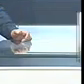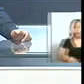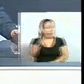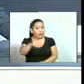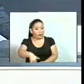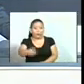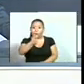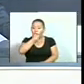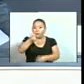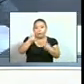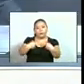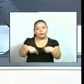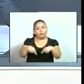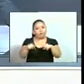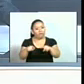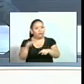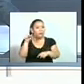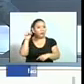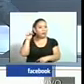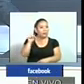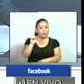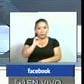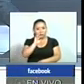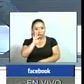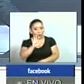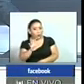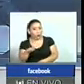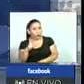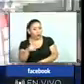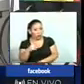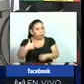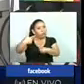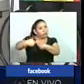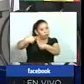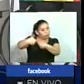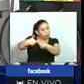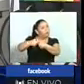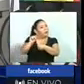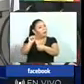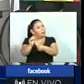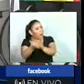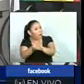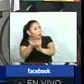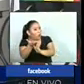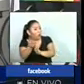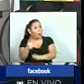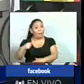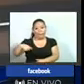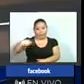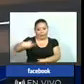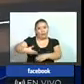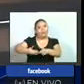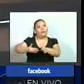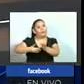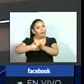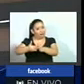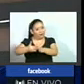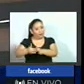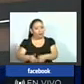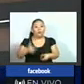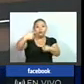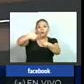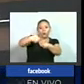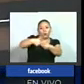Continuamos con más información. Les contamos, leves alzas en los precios de los combustibles se van a registrar desde mañana martes. La